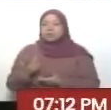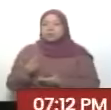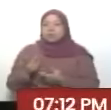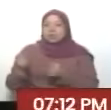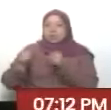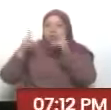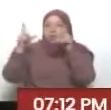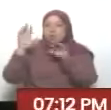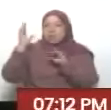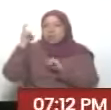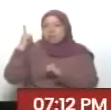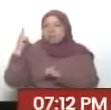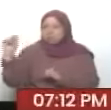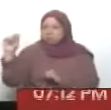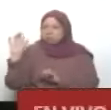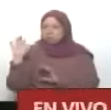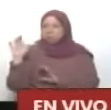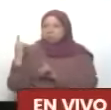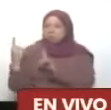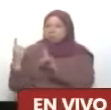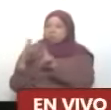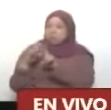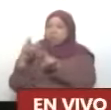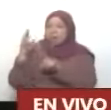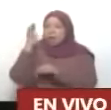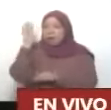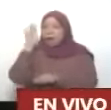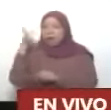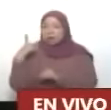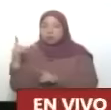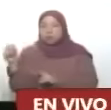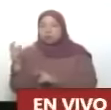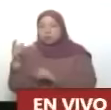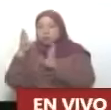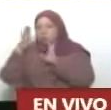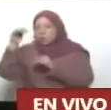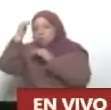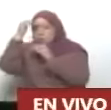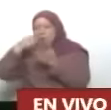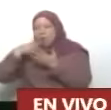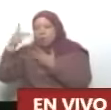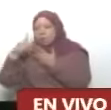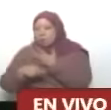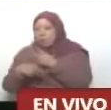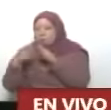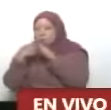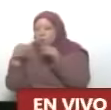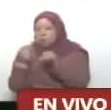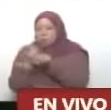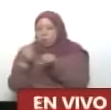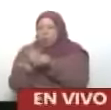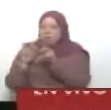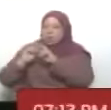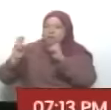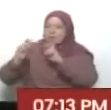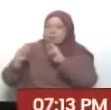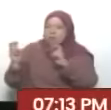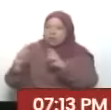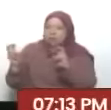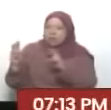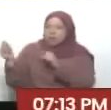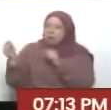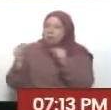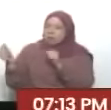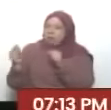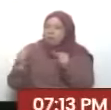yo la despido y se va. Y estoy en el programa ya concentrado con todos los temas. Y estoy